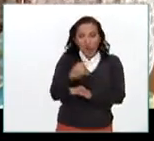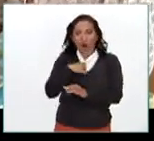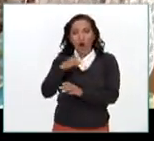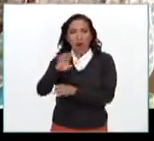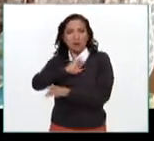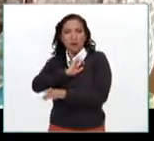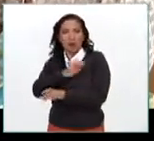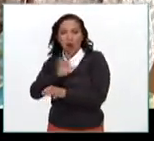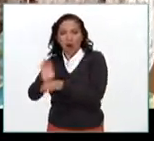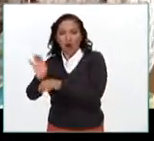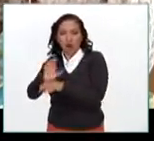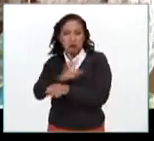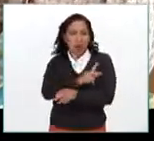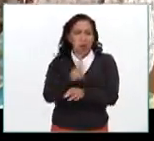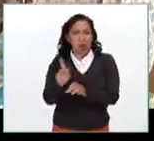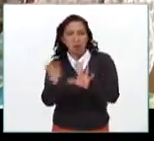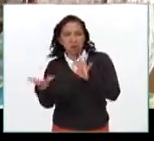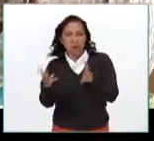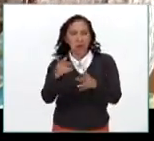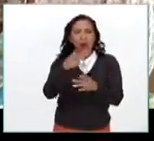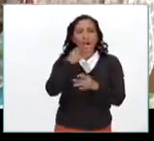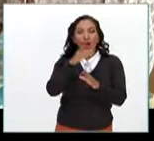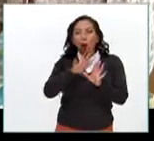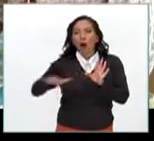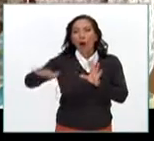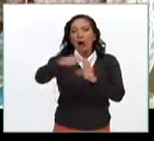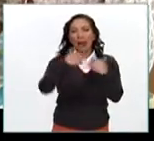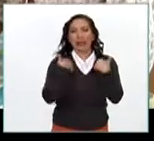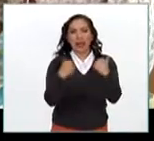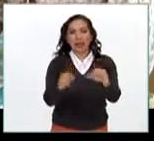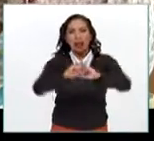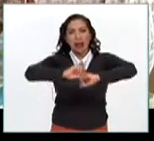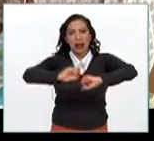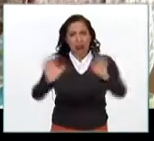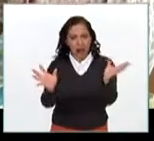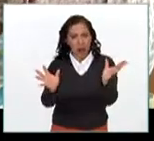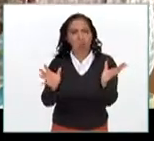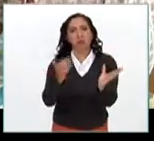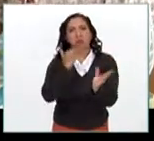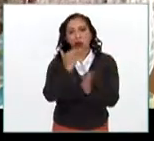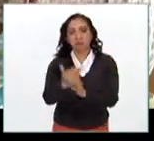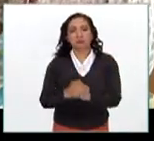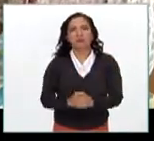colombiano. Yo creo que son los que todos los que hablan el español lo entienden